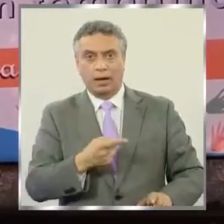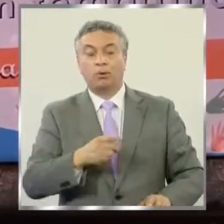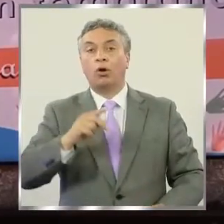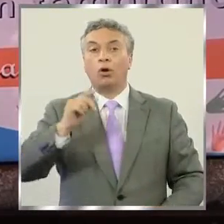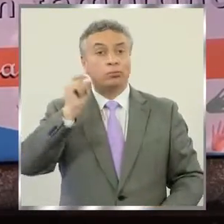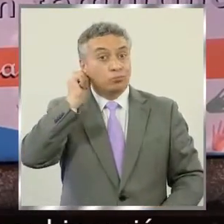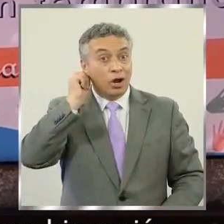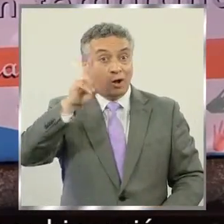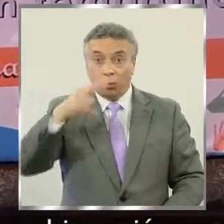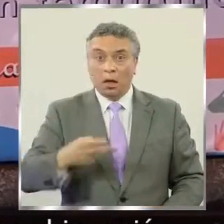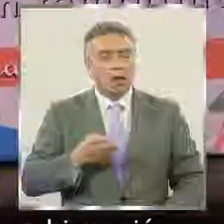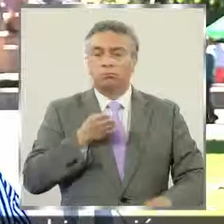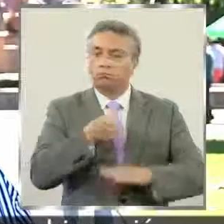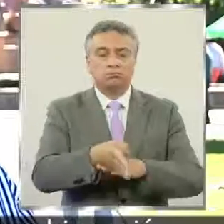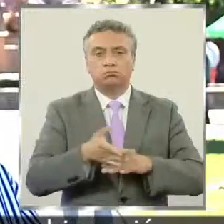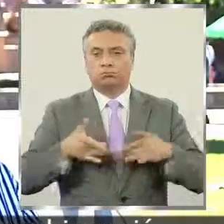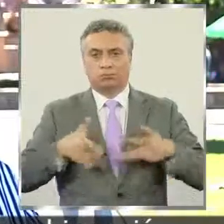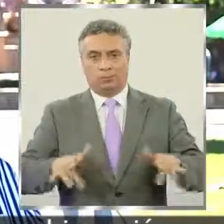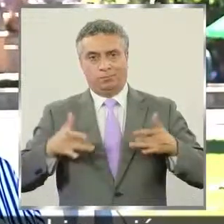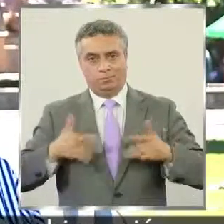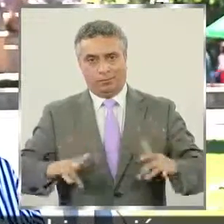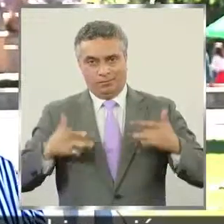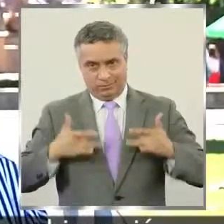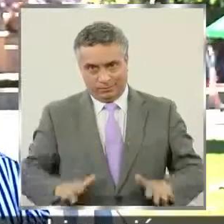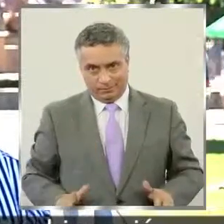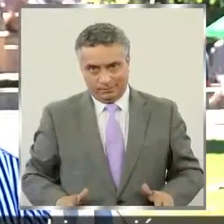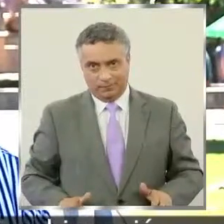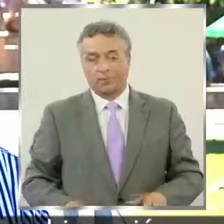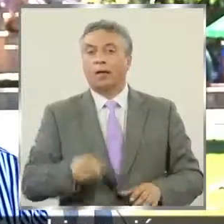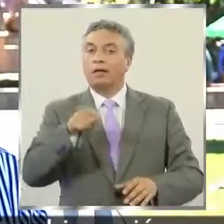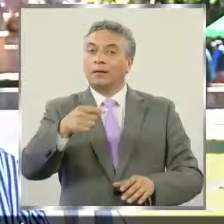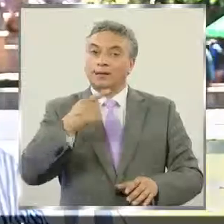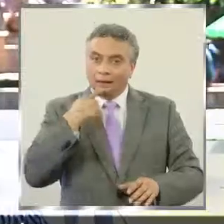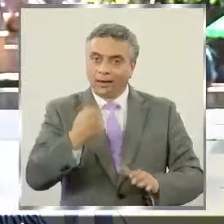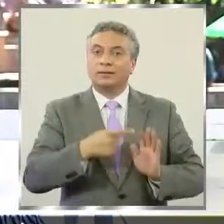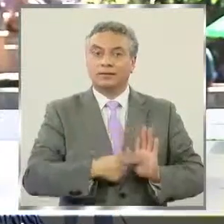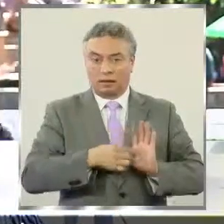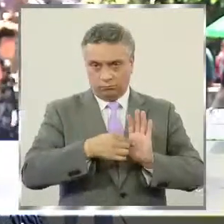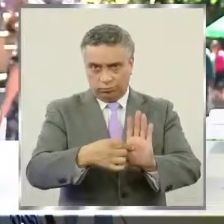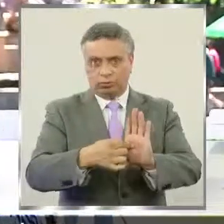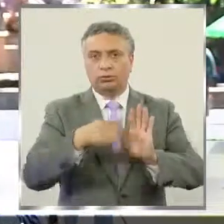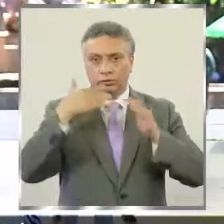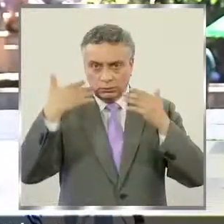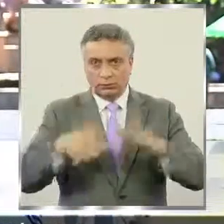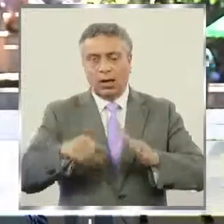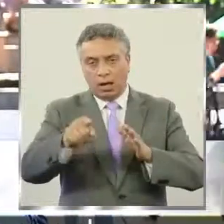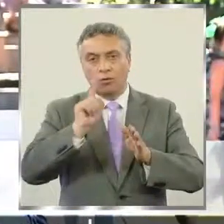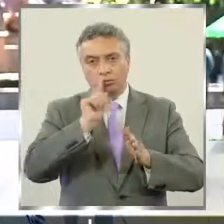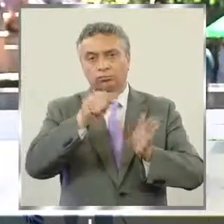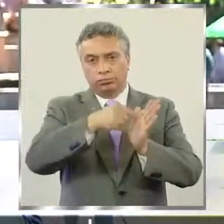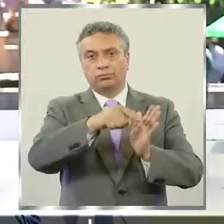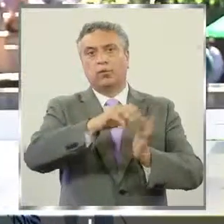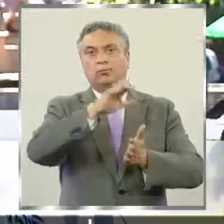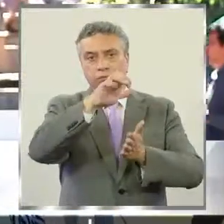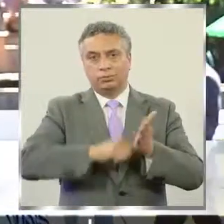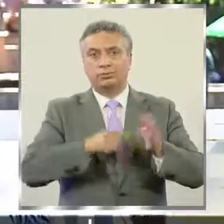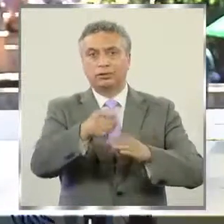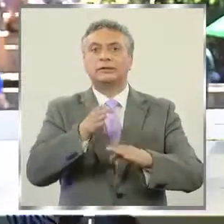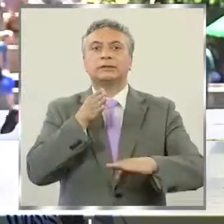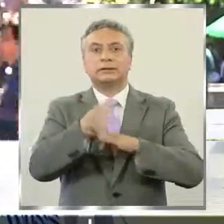ha presentado. Director, en su presentación hace hincapié en que se le hizo un descuento por inasistencia